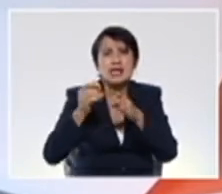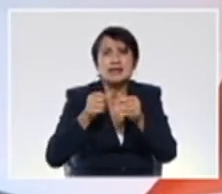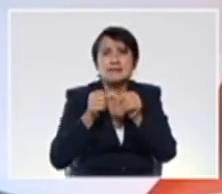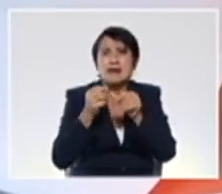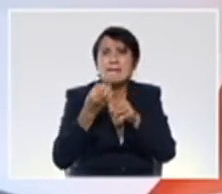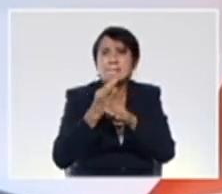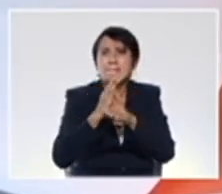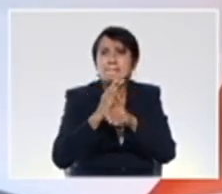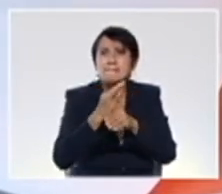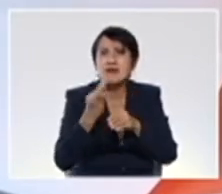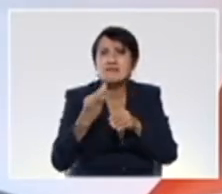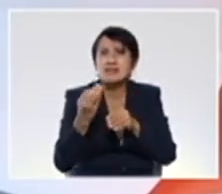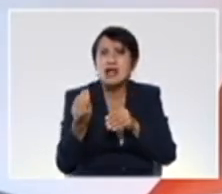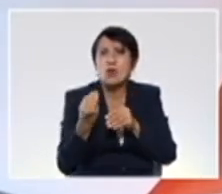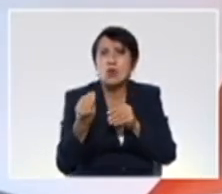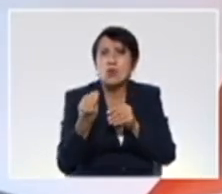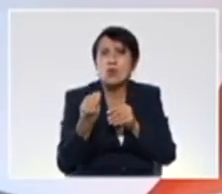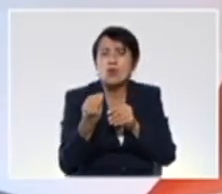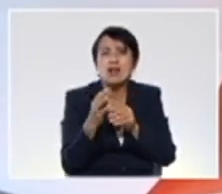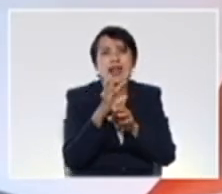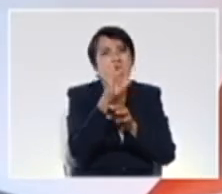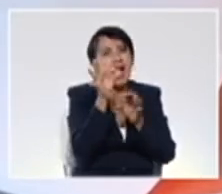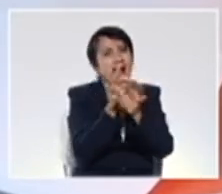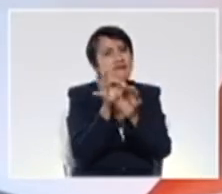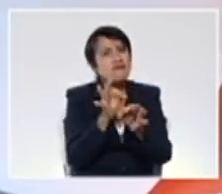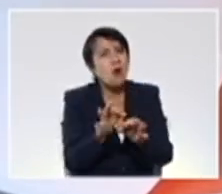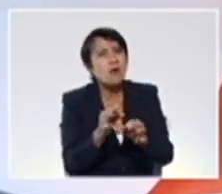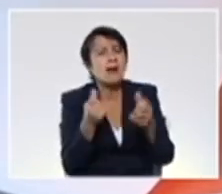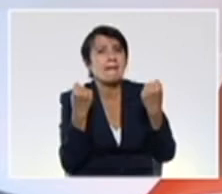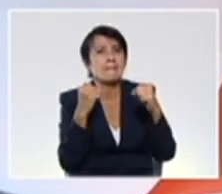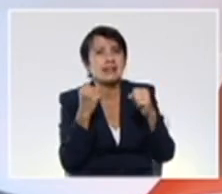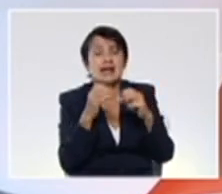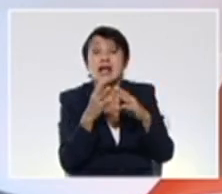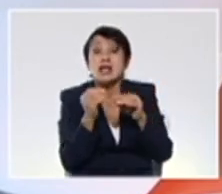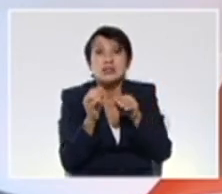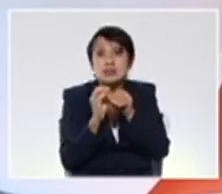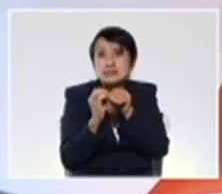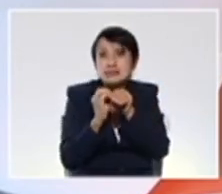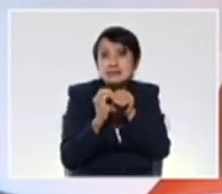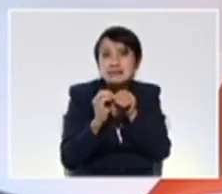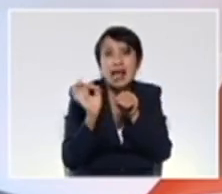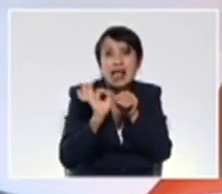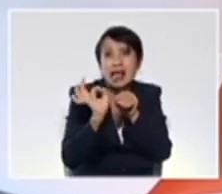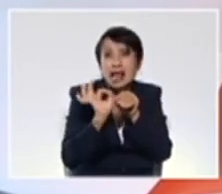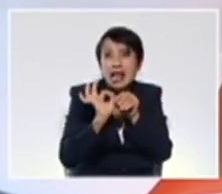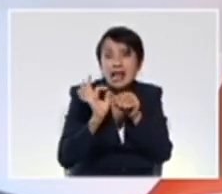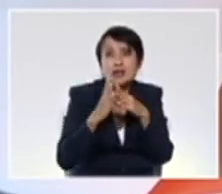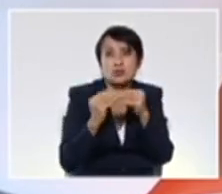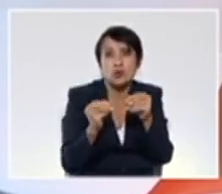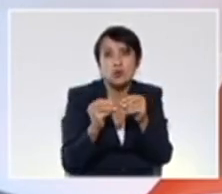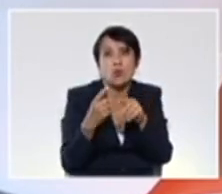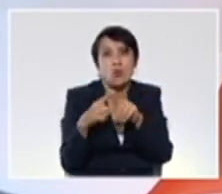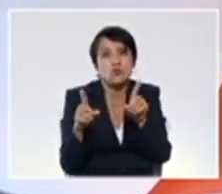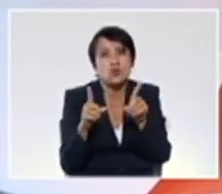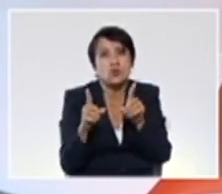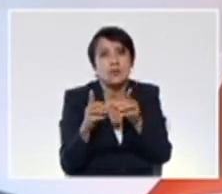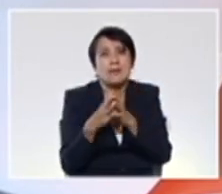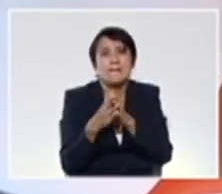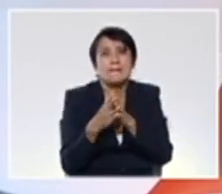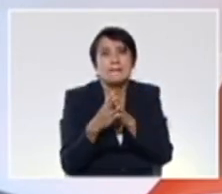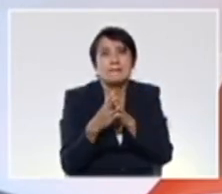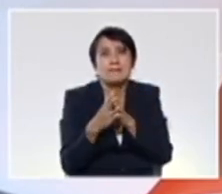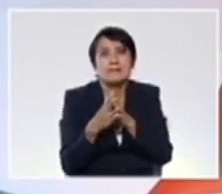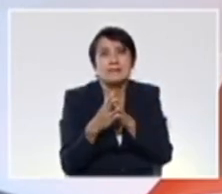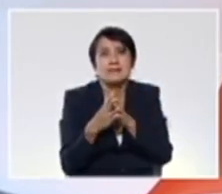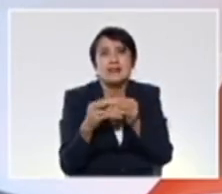Bueno, muchachos, miren, la forma más práctica de hacerlo sin dañar la cuchilla y sin dañar ningún otro material va a ser entonces